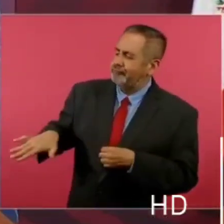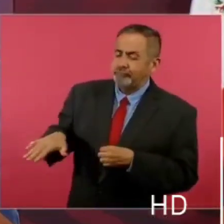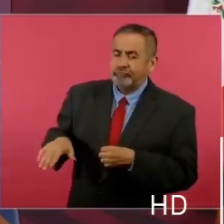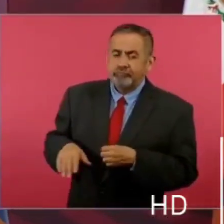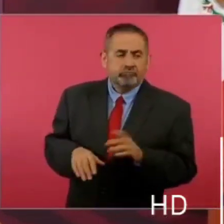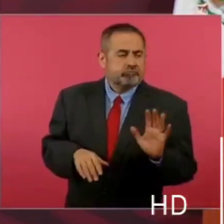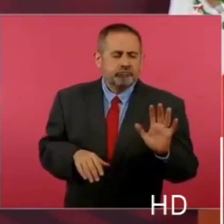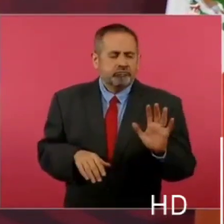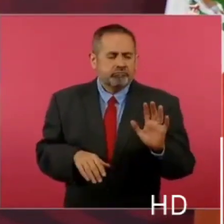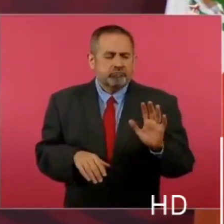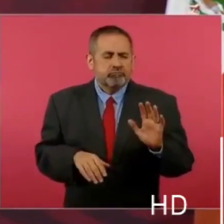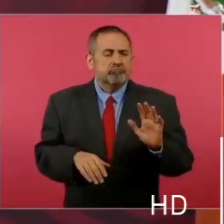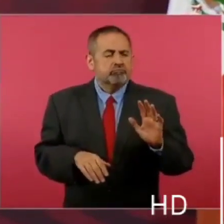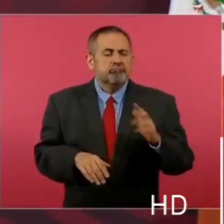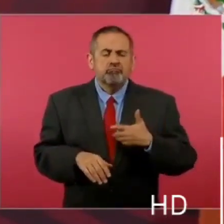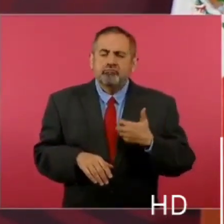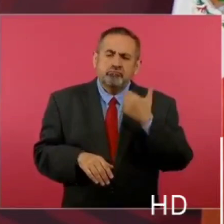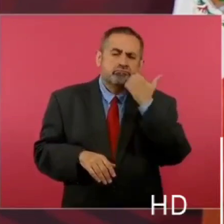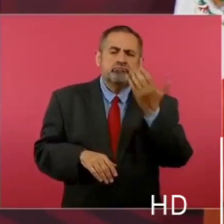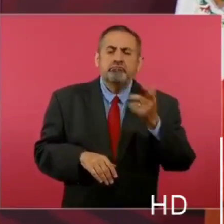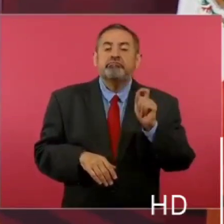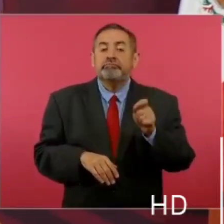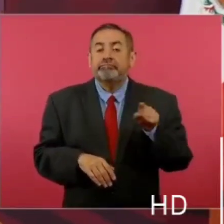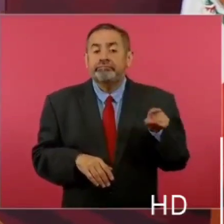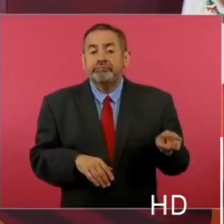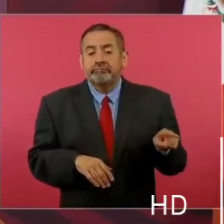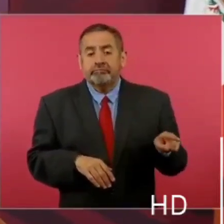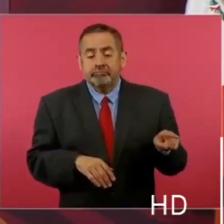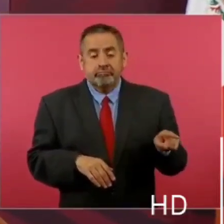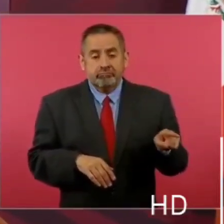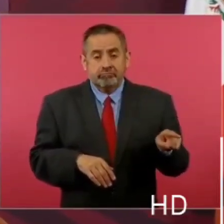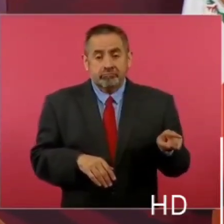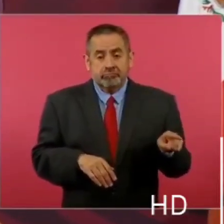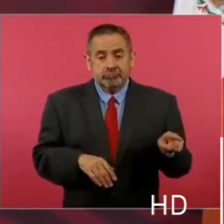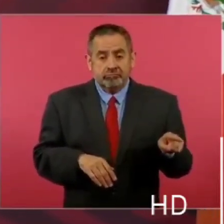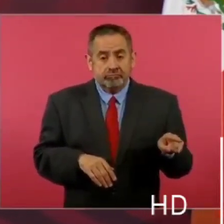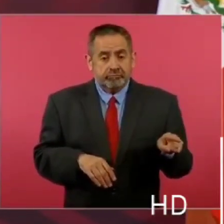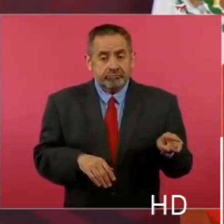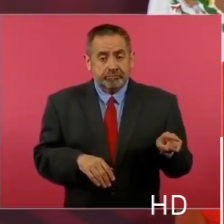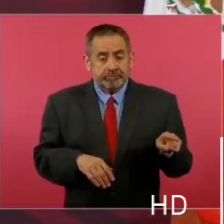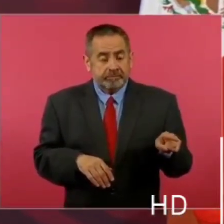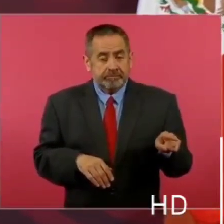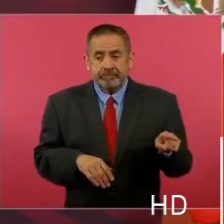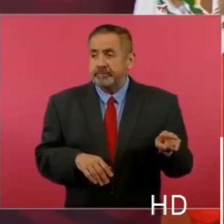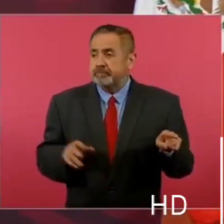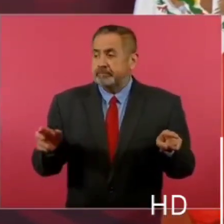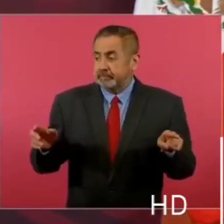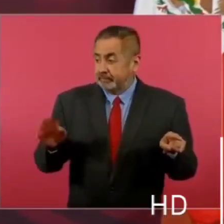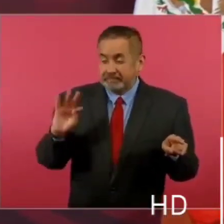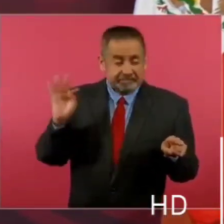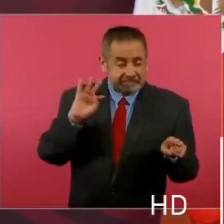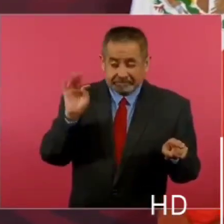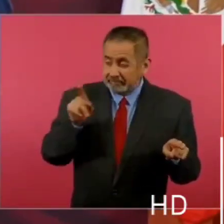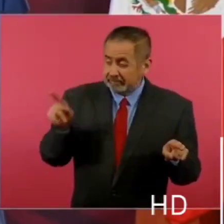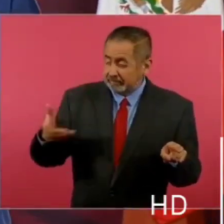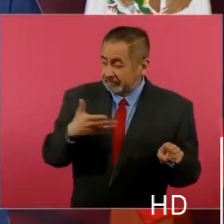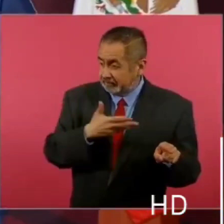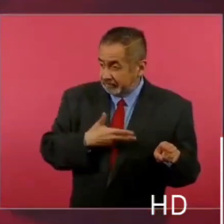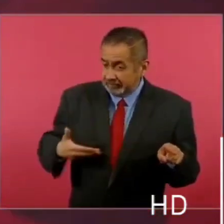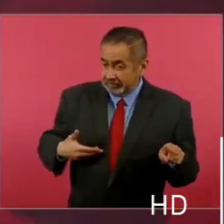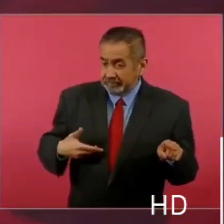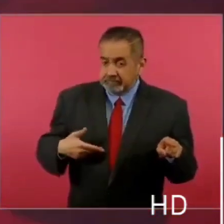no descartaban una acción como la de el